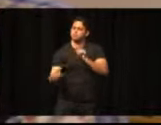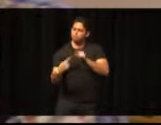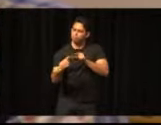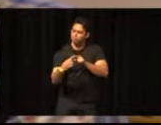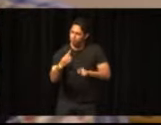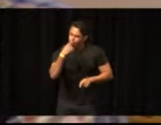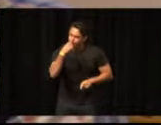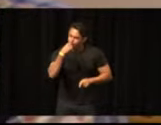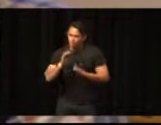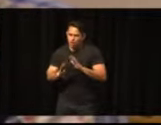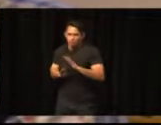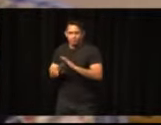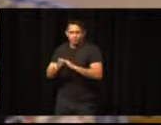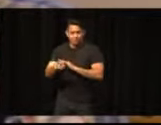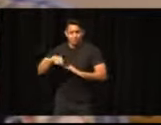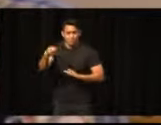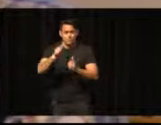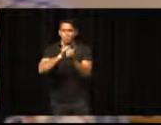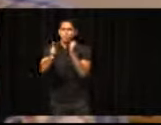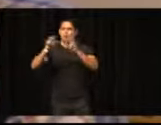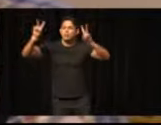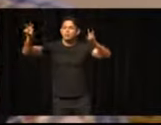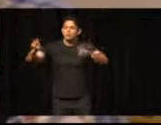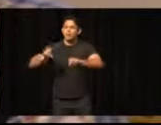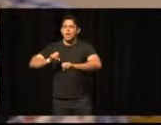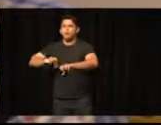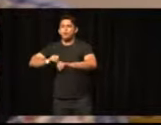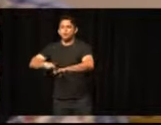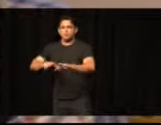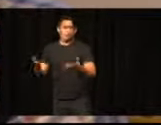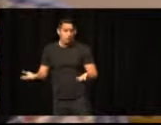deporte llamado educativo para que pueda